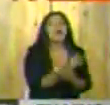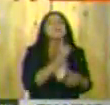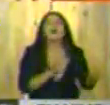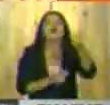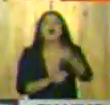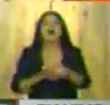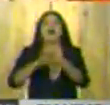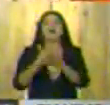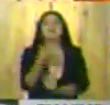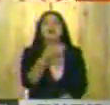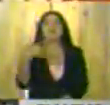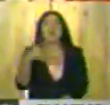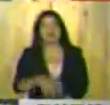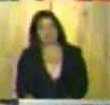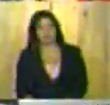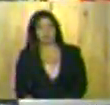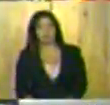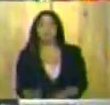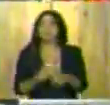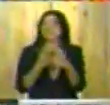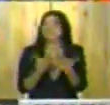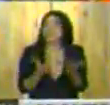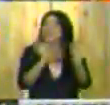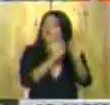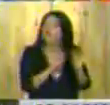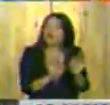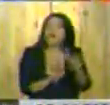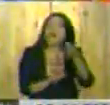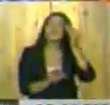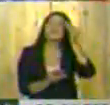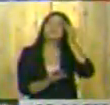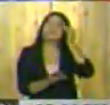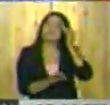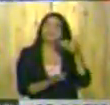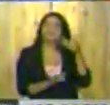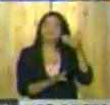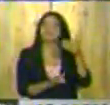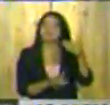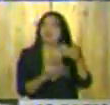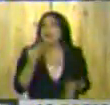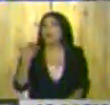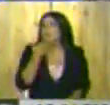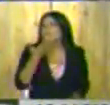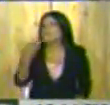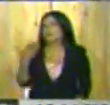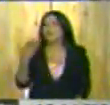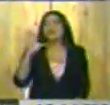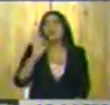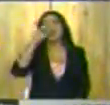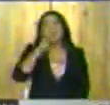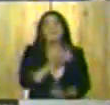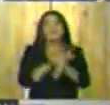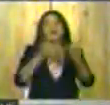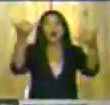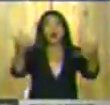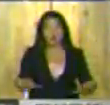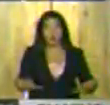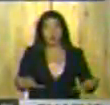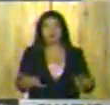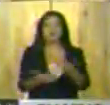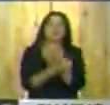la arepa blanca. Entonces, esas son conductas aprendidas hace apenas 50 años, pero llegó la